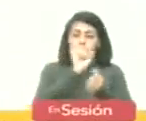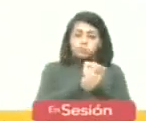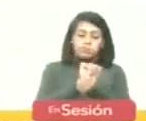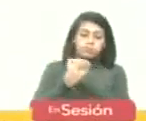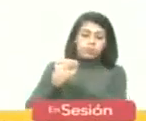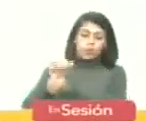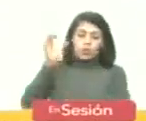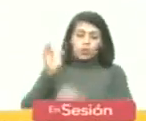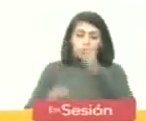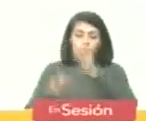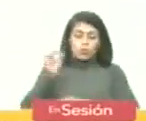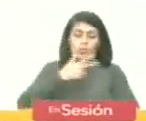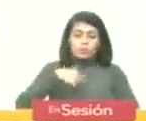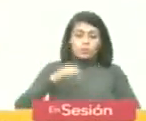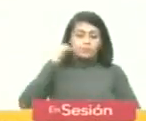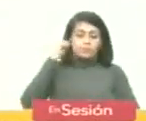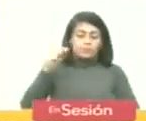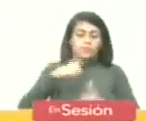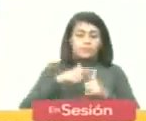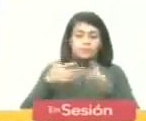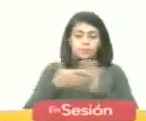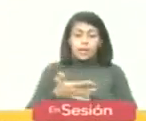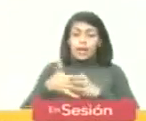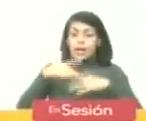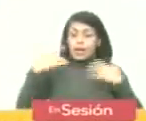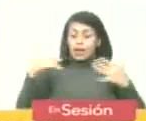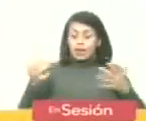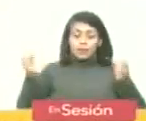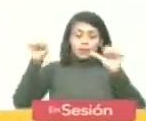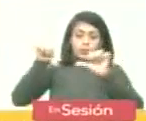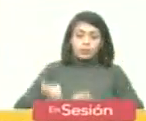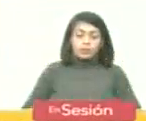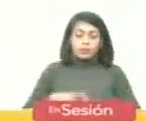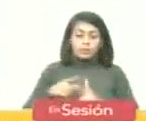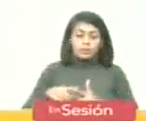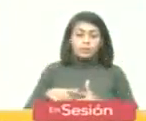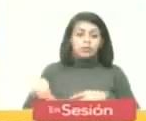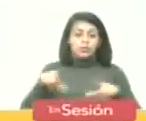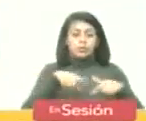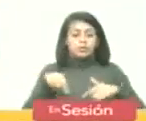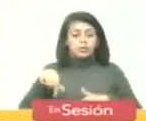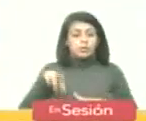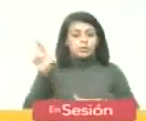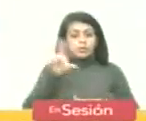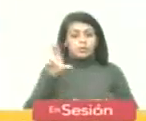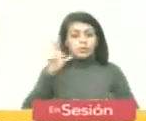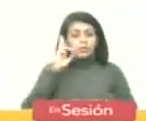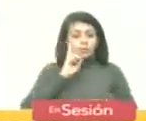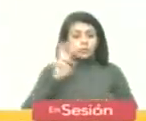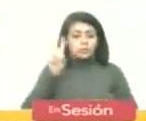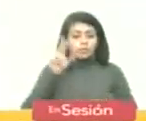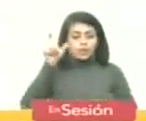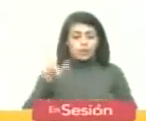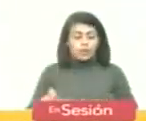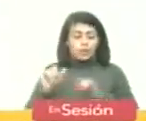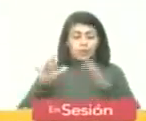sea juzgado por magnicidio en grado de frustración en territorio de la República Bolivariana de